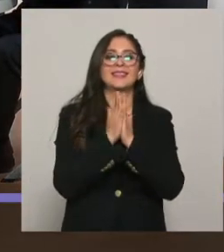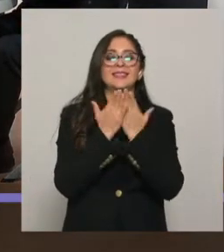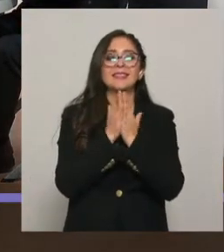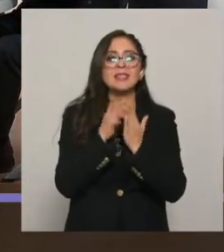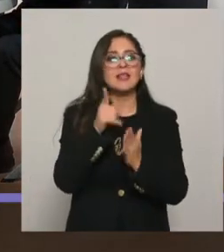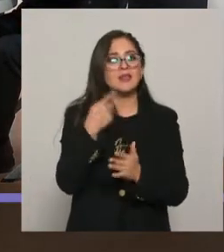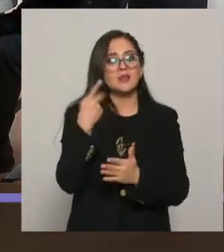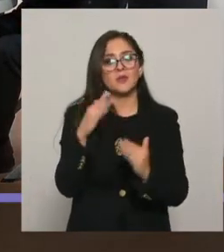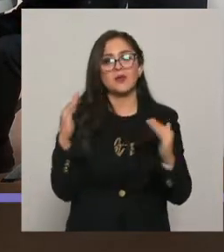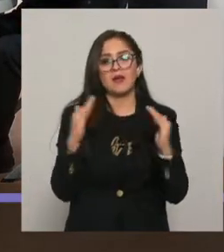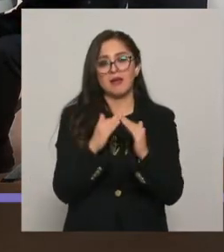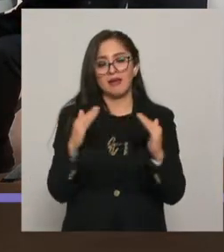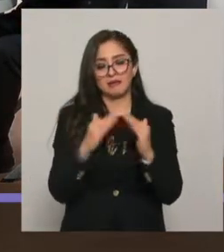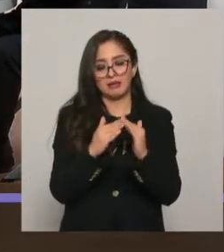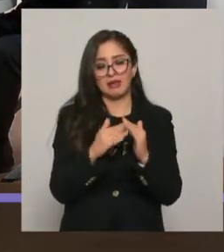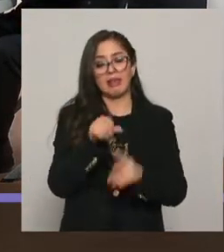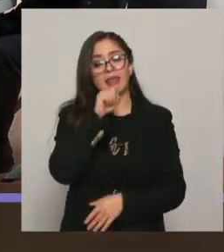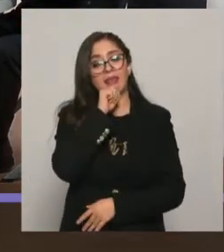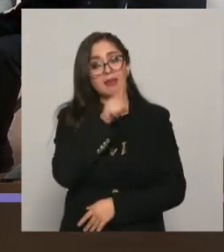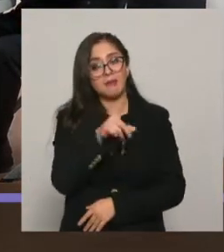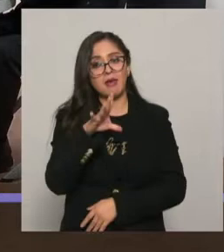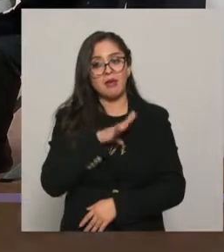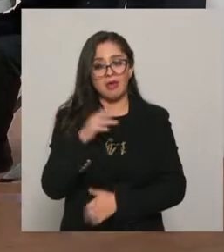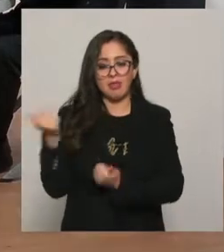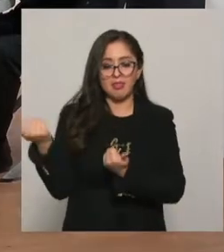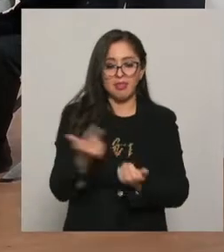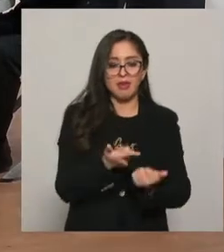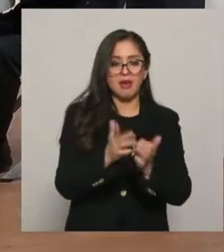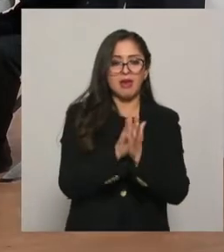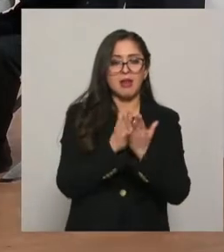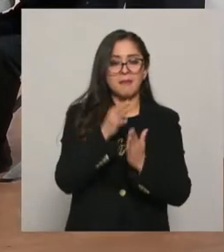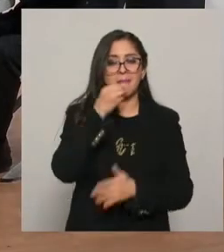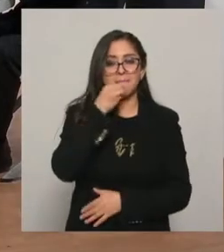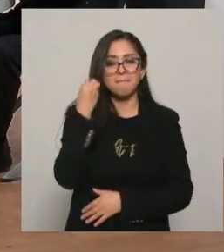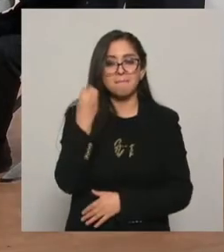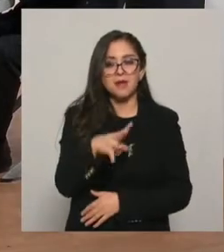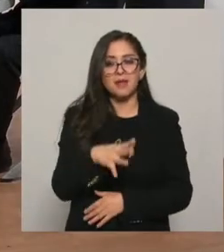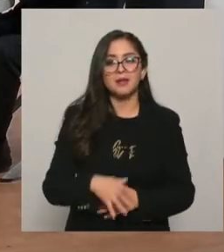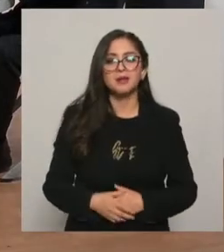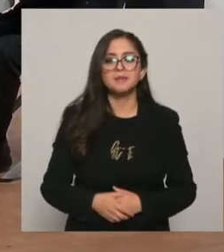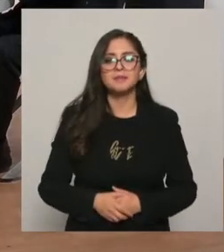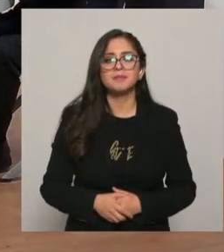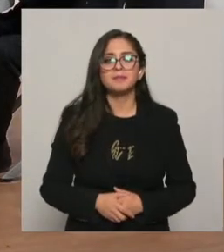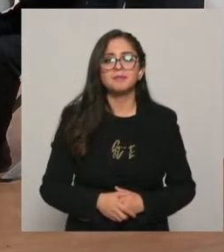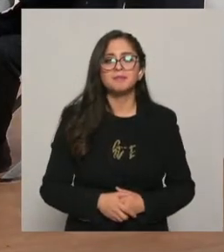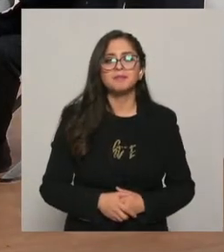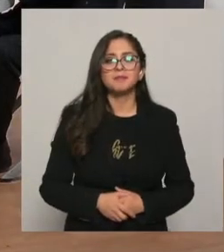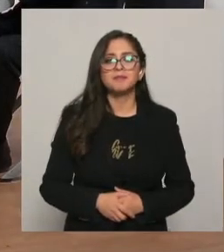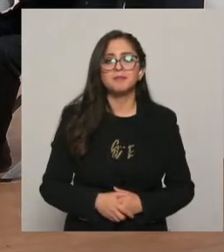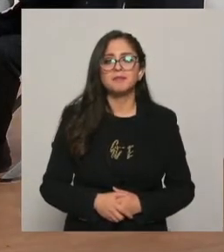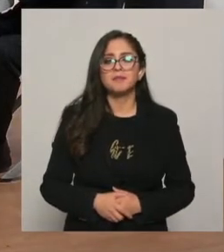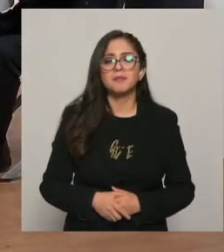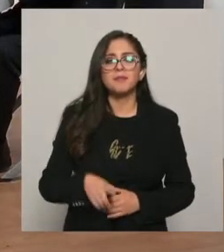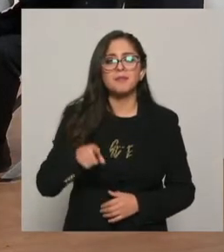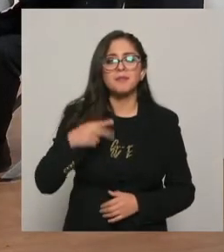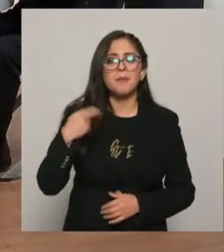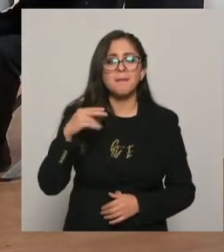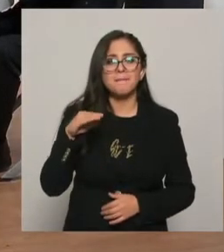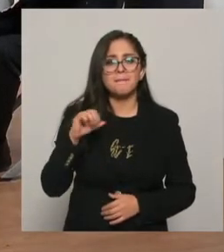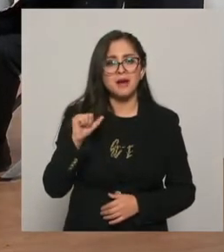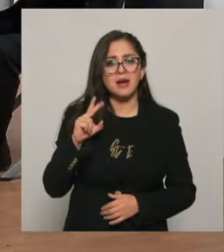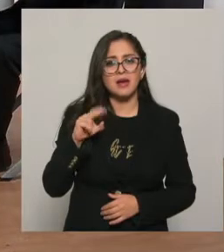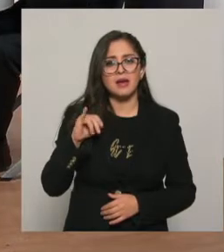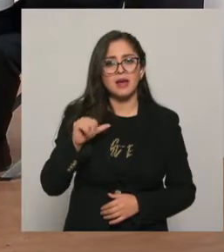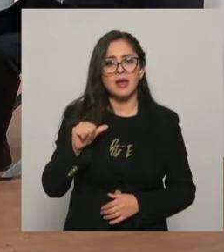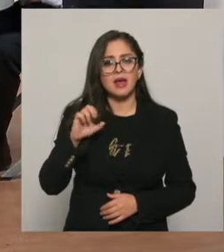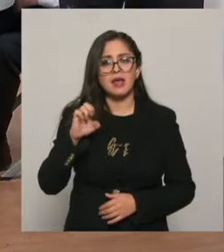nuestra casa. Usted también, maestra, trae un libro maravilloso, ¿no? A ver, es este. Esto es de María Elena Solórzano, la maestra que